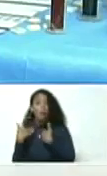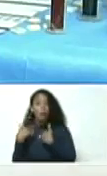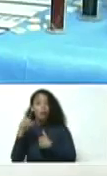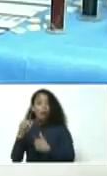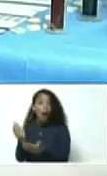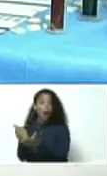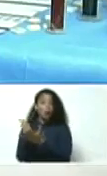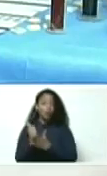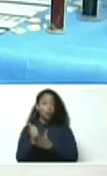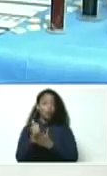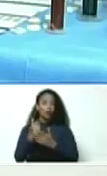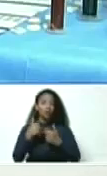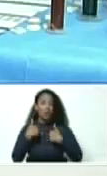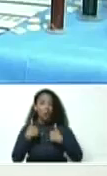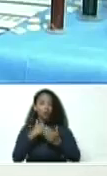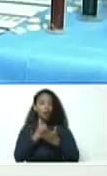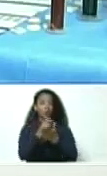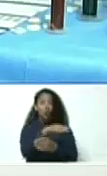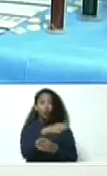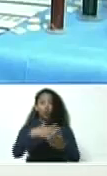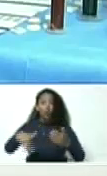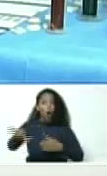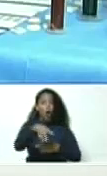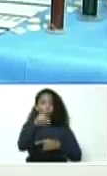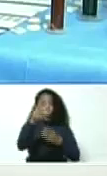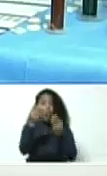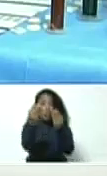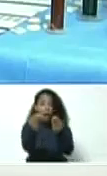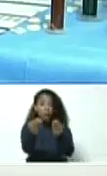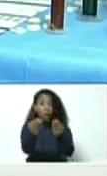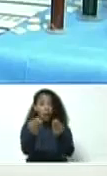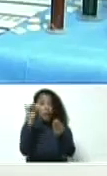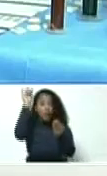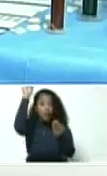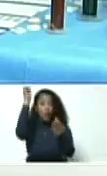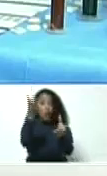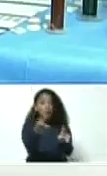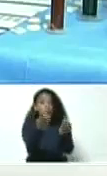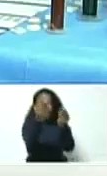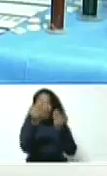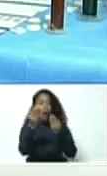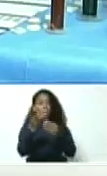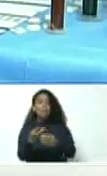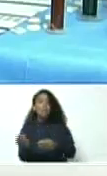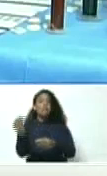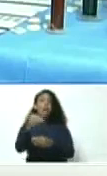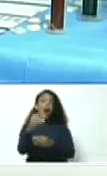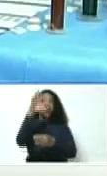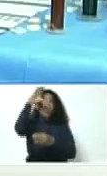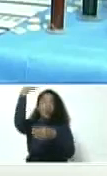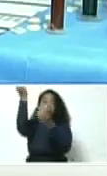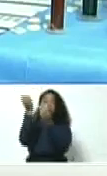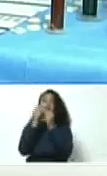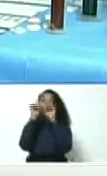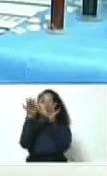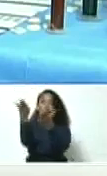Ayuda. Todo lo que tú das, lo recibirás bendecido al doble. Si das